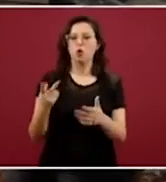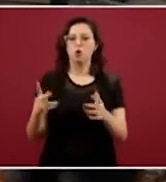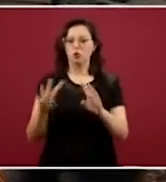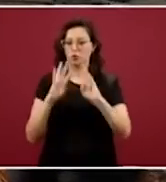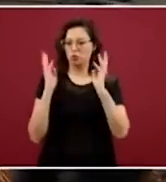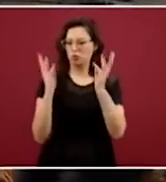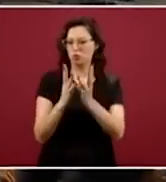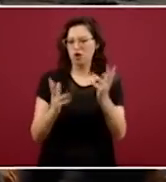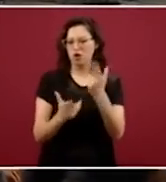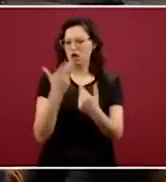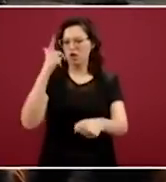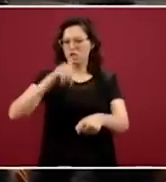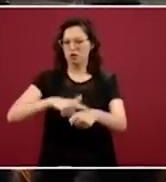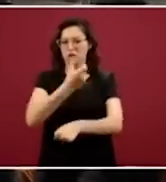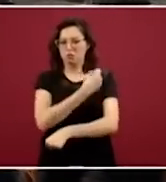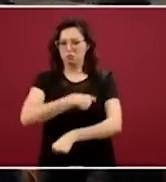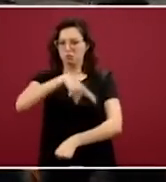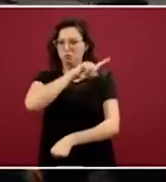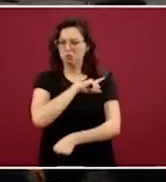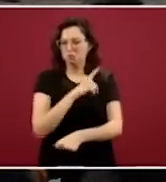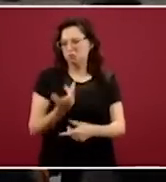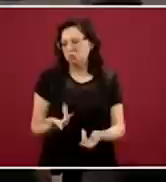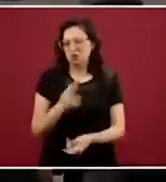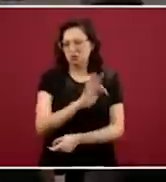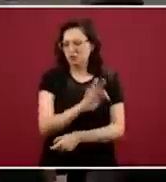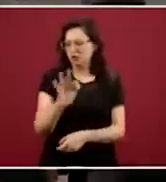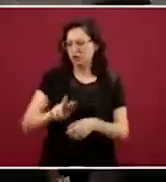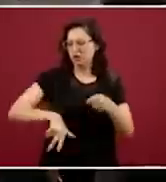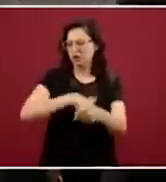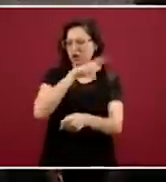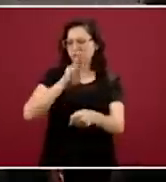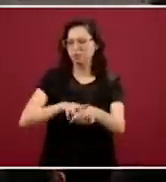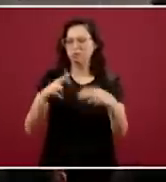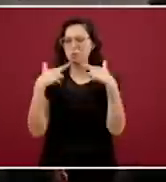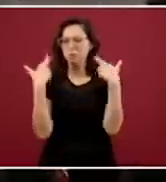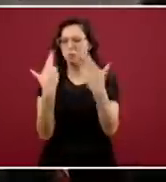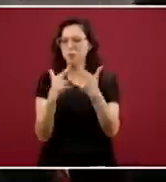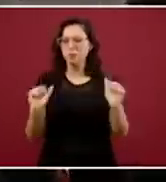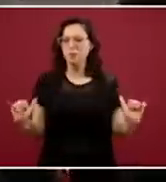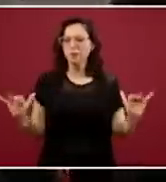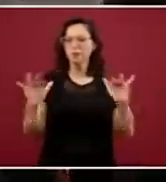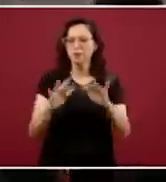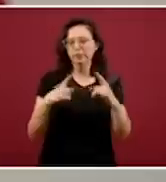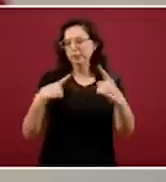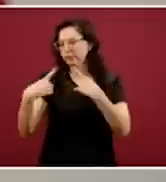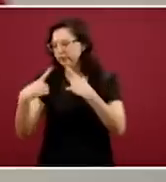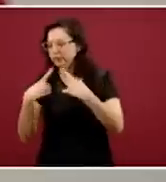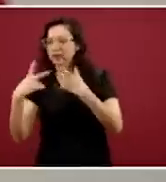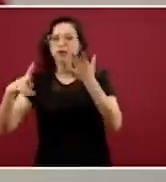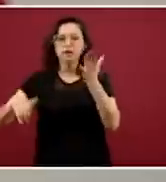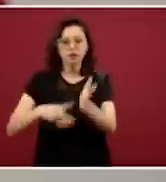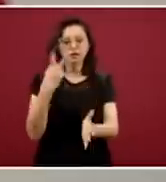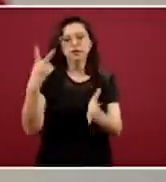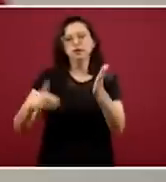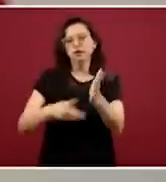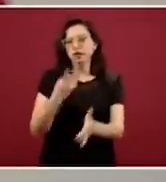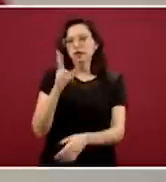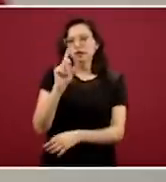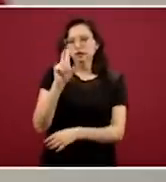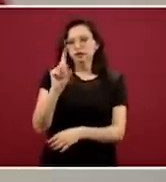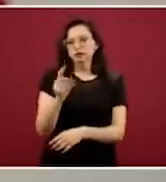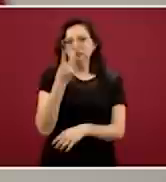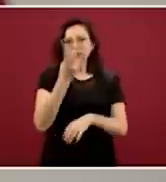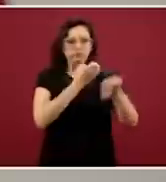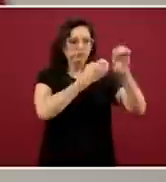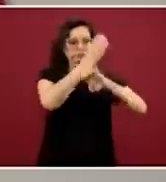reunión ordinaria, no fue ninguna cosa extraordinaria, ya tocaba y se convocó. Y entonces hemos estado con estas conversaciones con los 32 estados